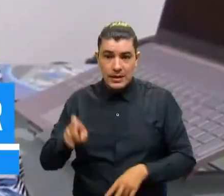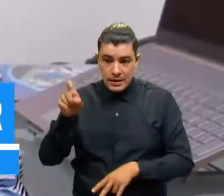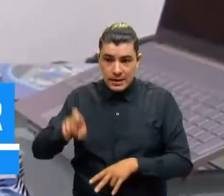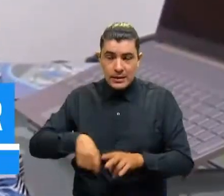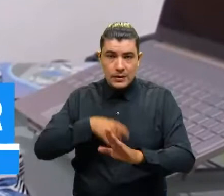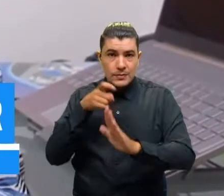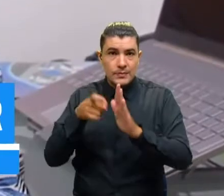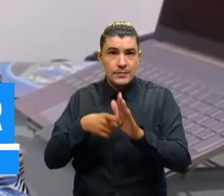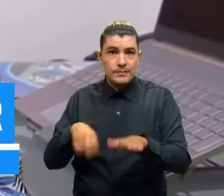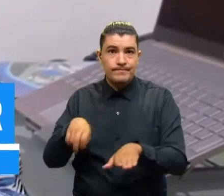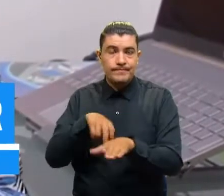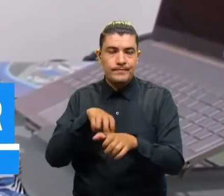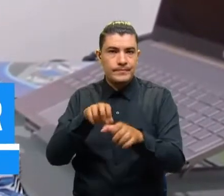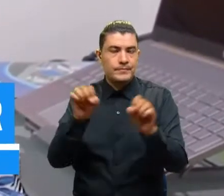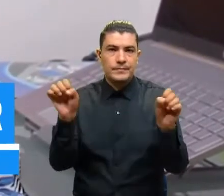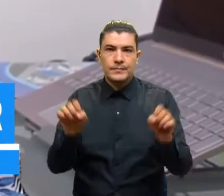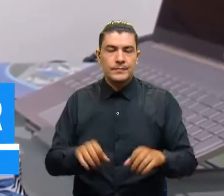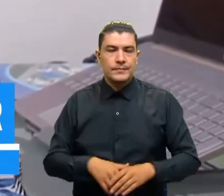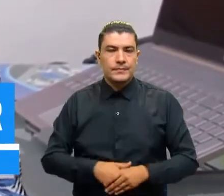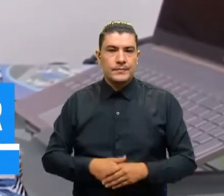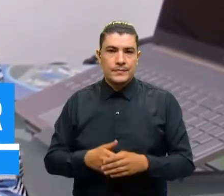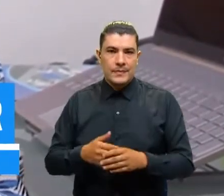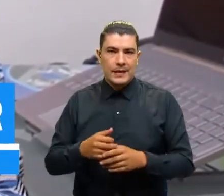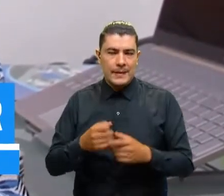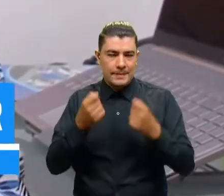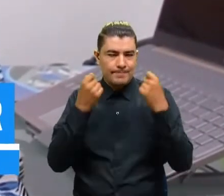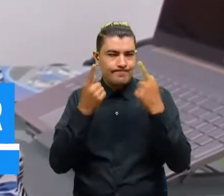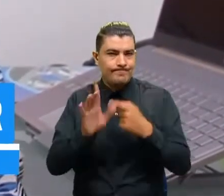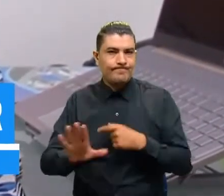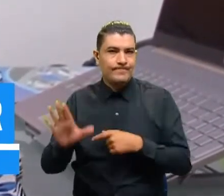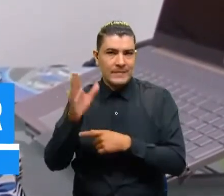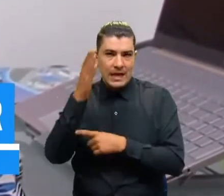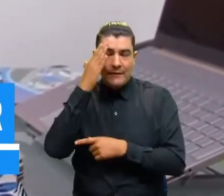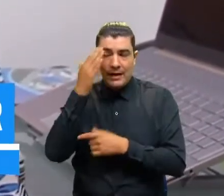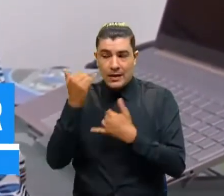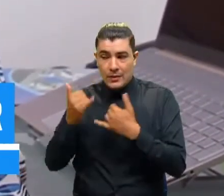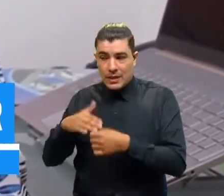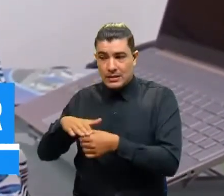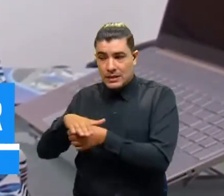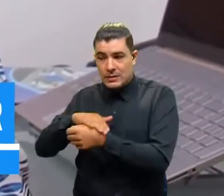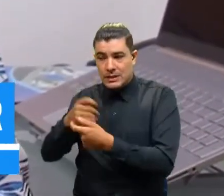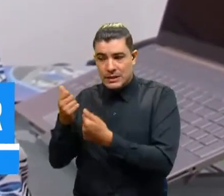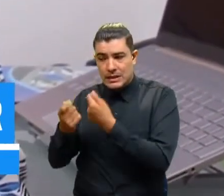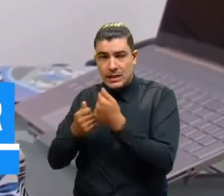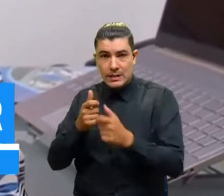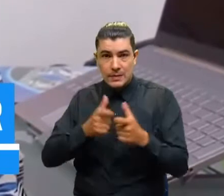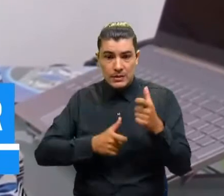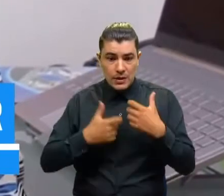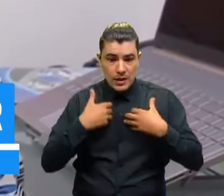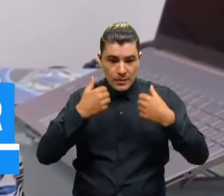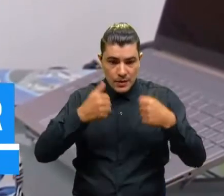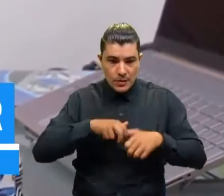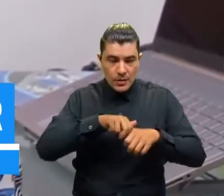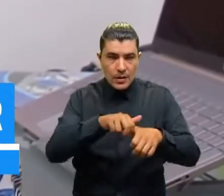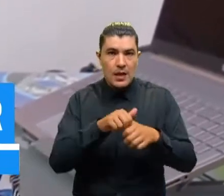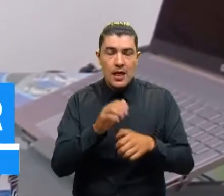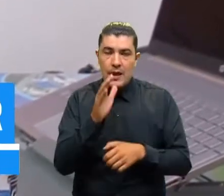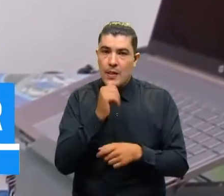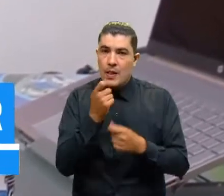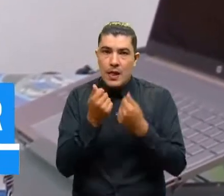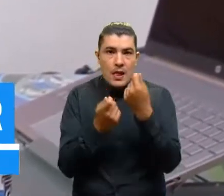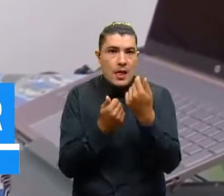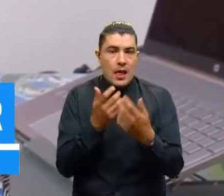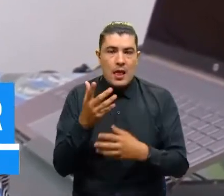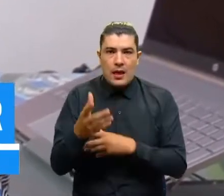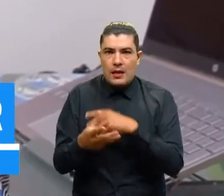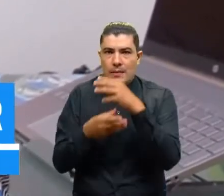entiendan la situación económica por la que hemos tenido que pasar, por la que tienen que seguir pasando los propietarios al no contar con los recursos, ¿sí? Porque tampoco